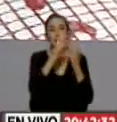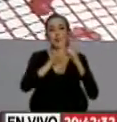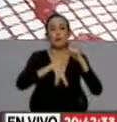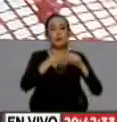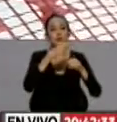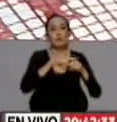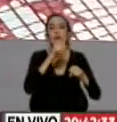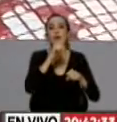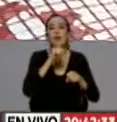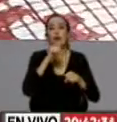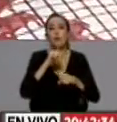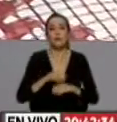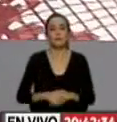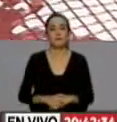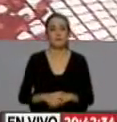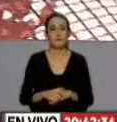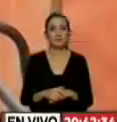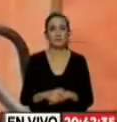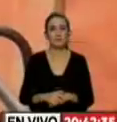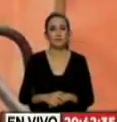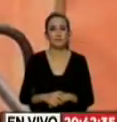el abastecimiento de líquido.